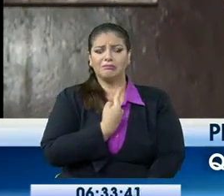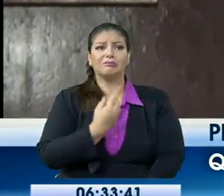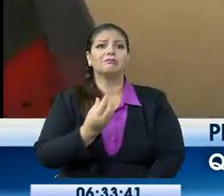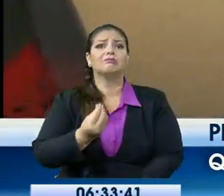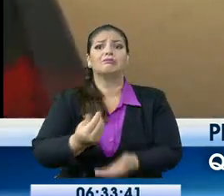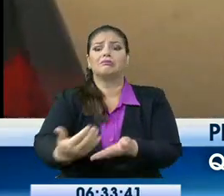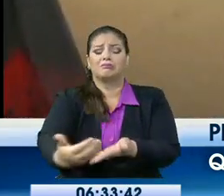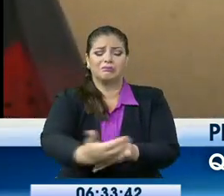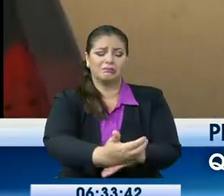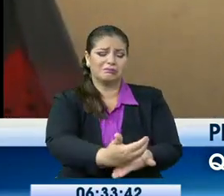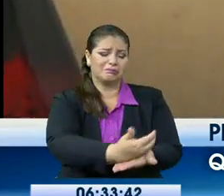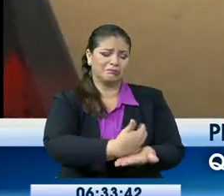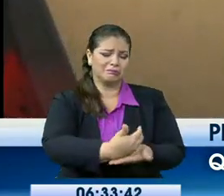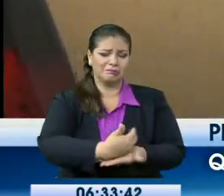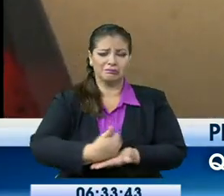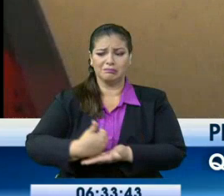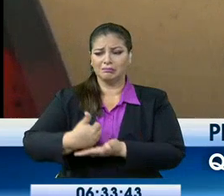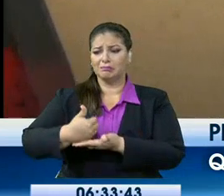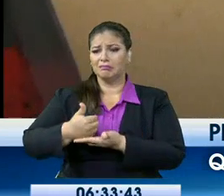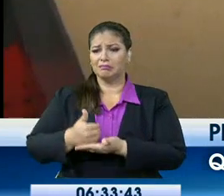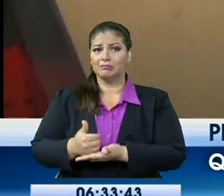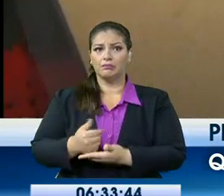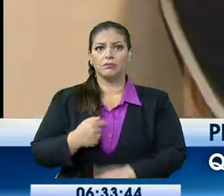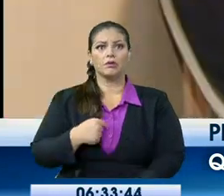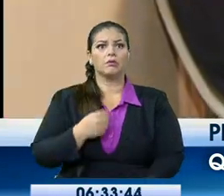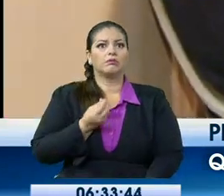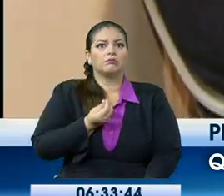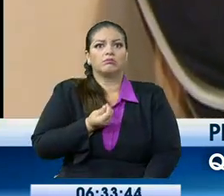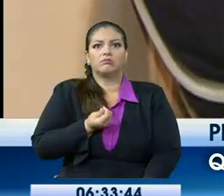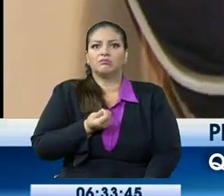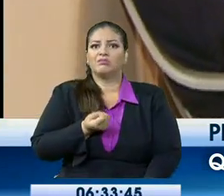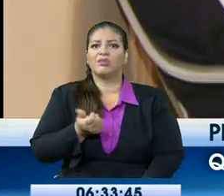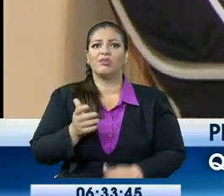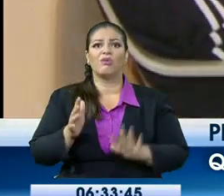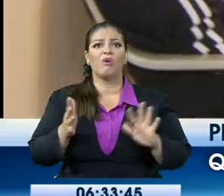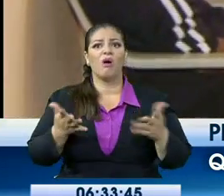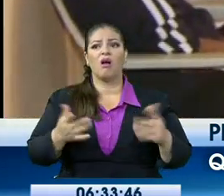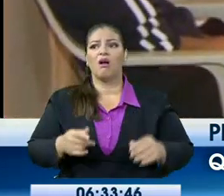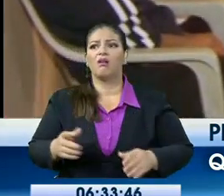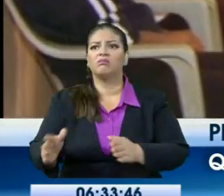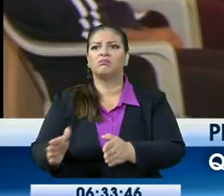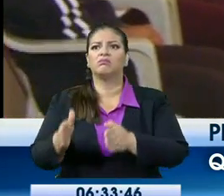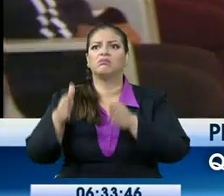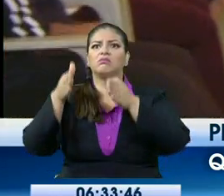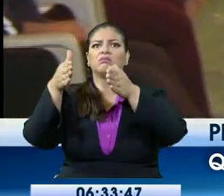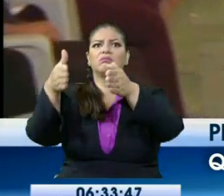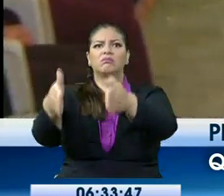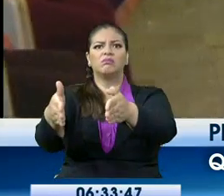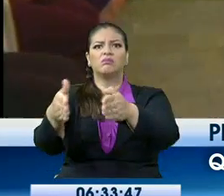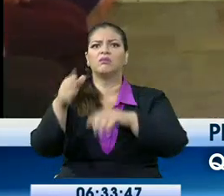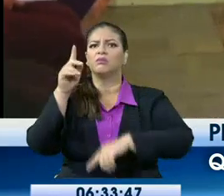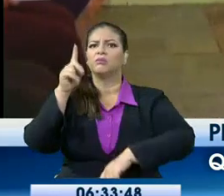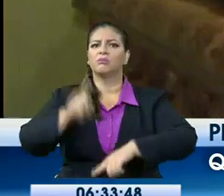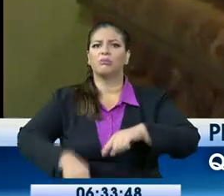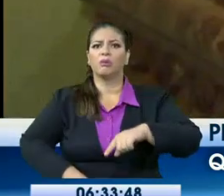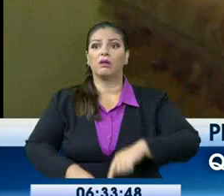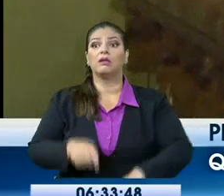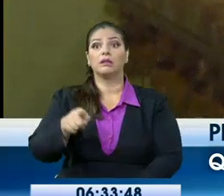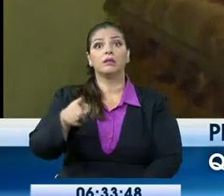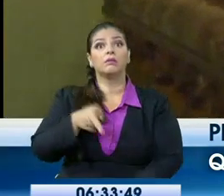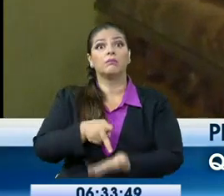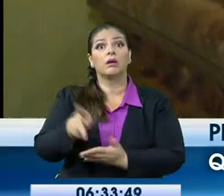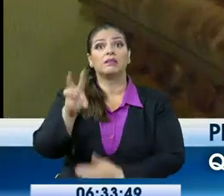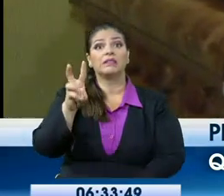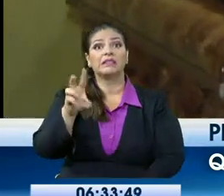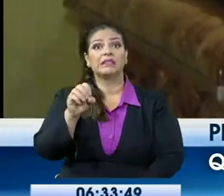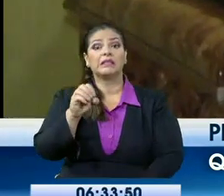Guayaquil, pero nos contó que la situación económica que enfrentan no les ha permitido reunir el monto establecido y peor para los trámites de alquiler